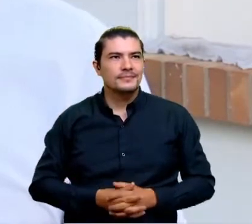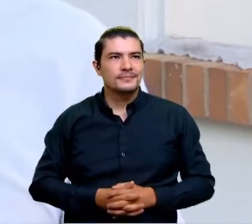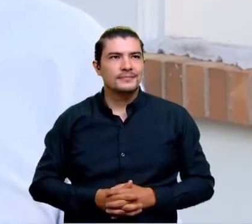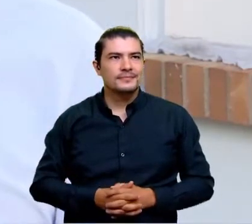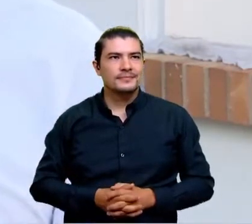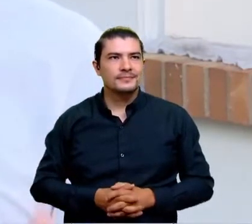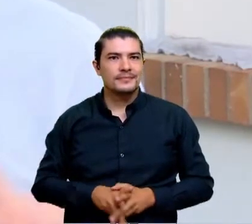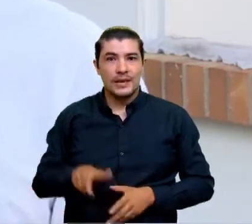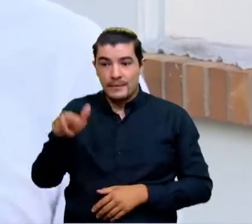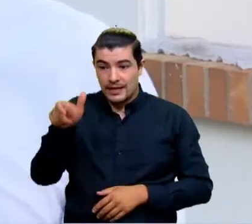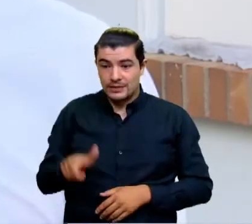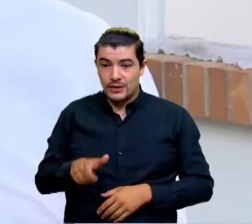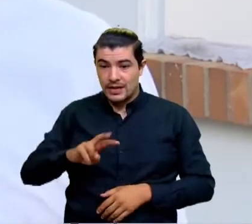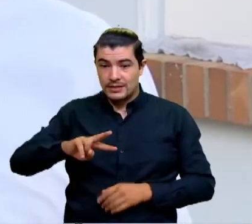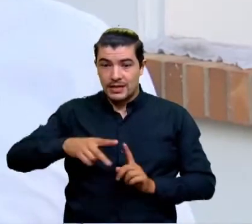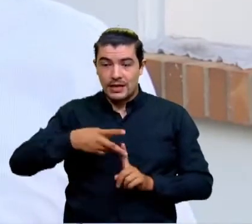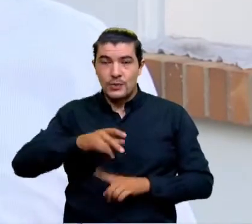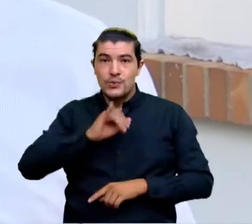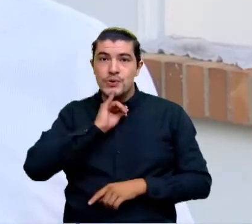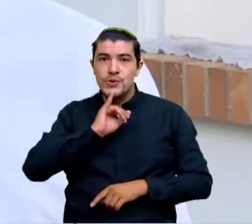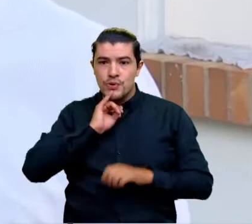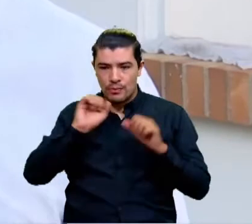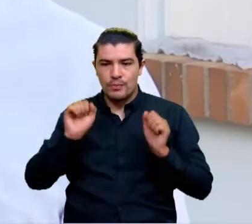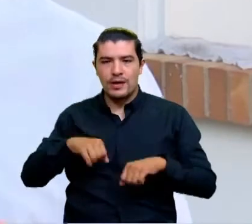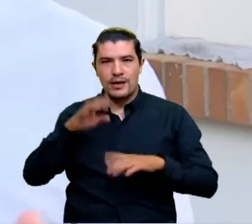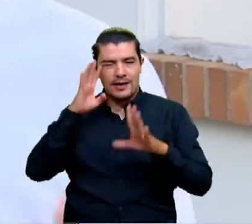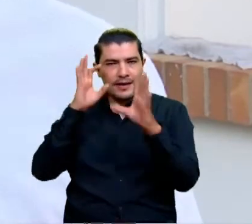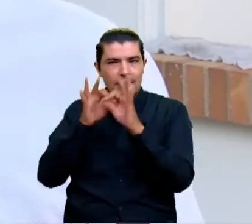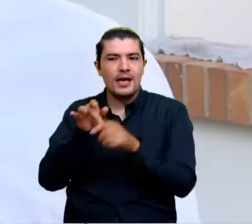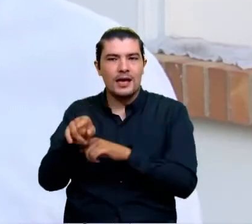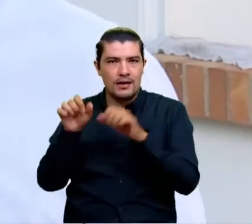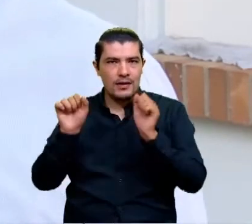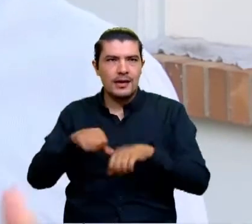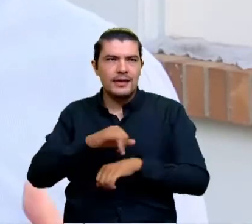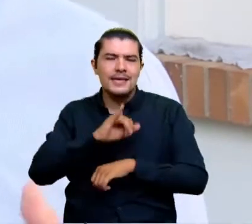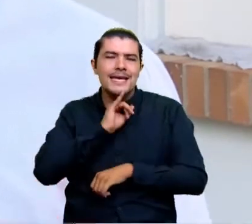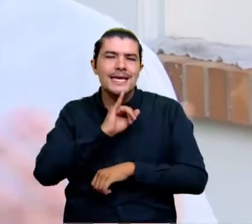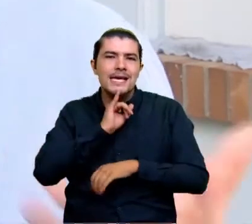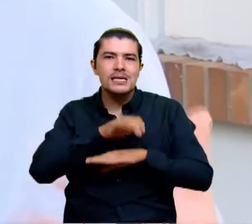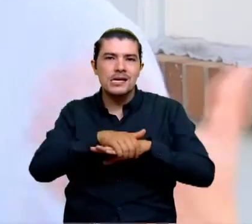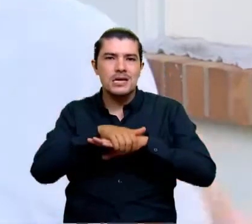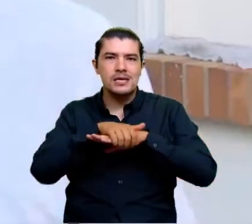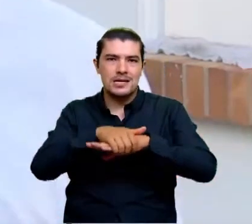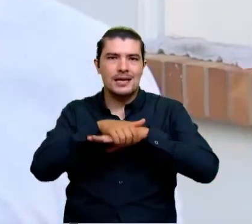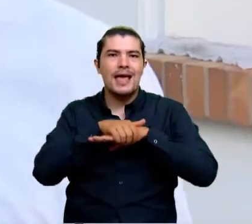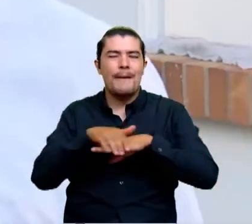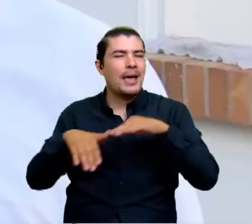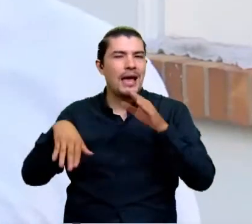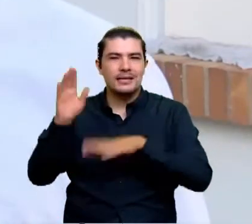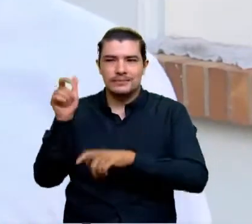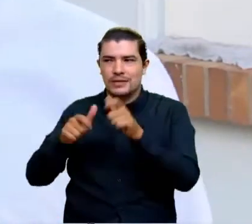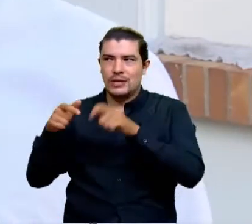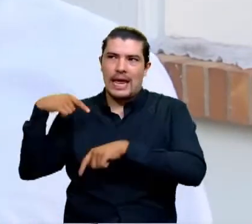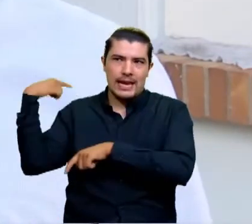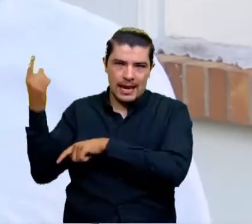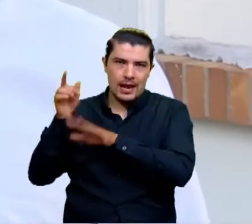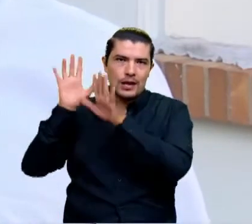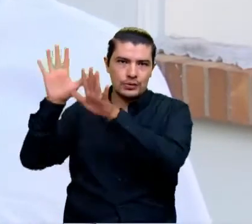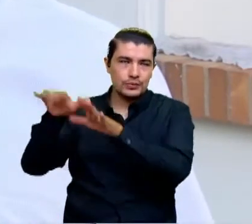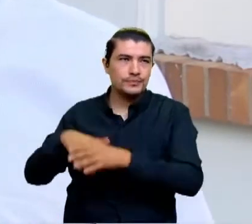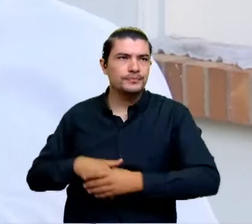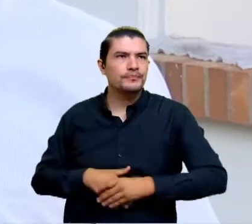persona con un manejo de un segundo idioma principalmente inglés donde se encuentran la mayoría de nuestros clientes